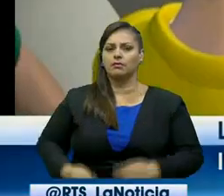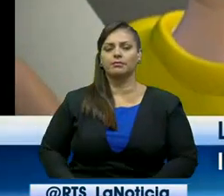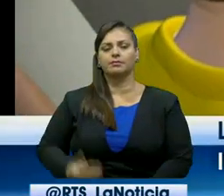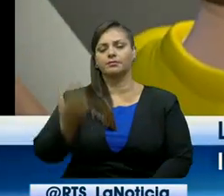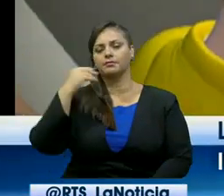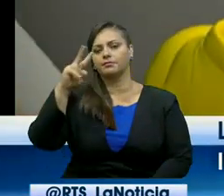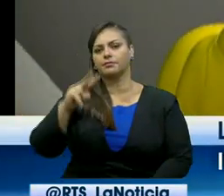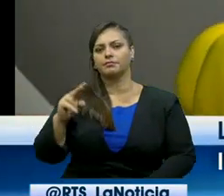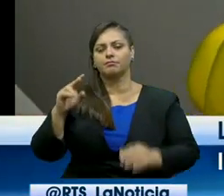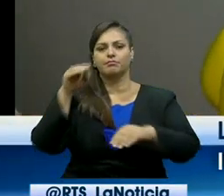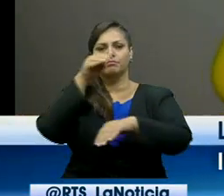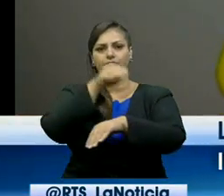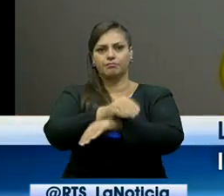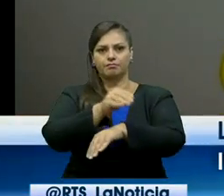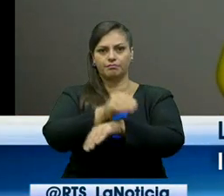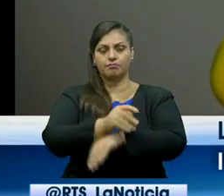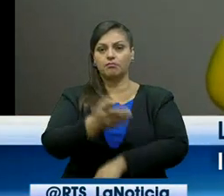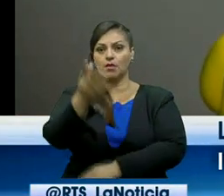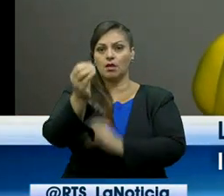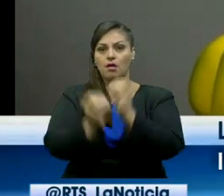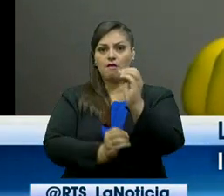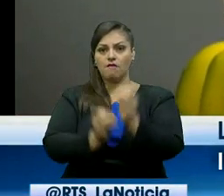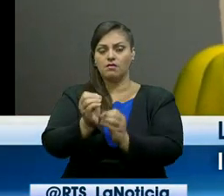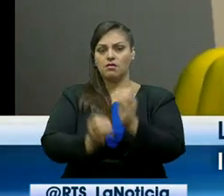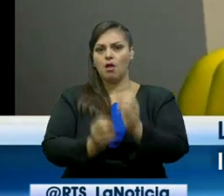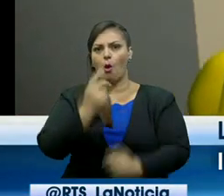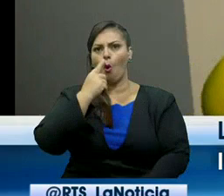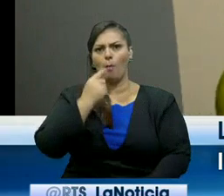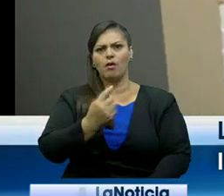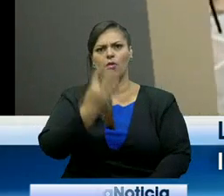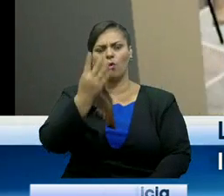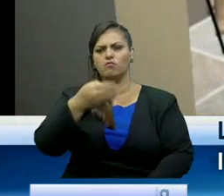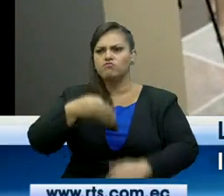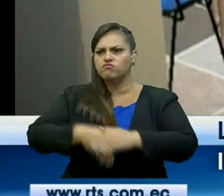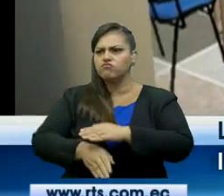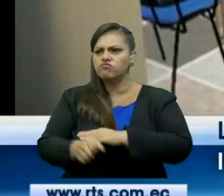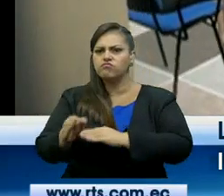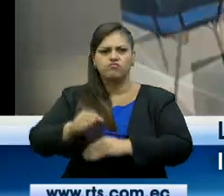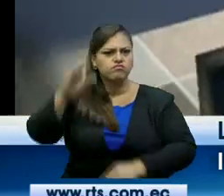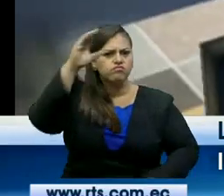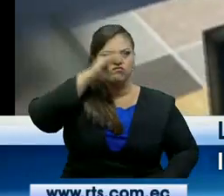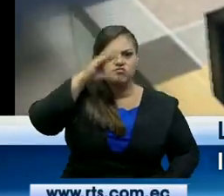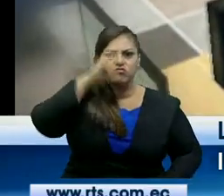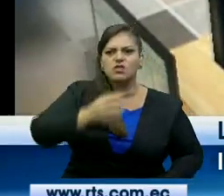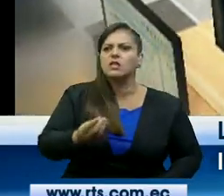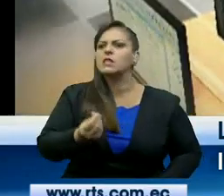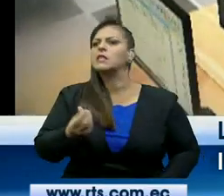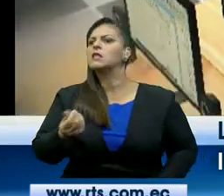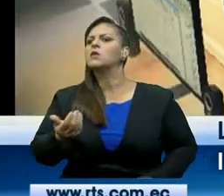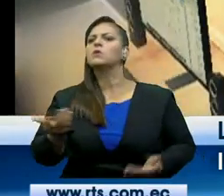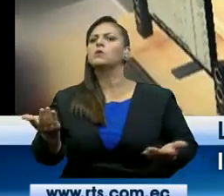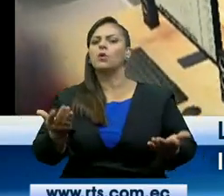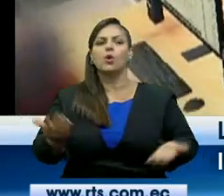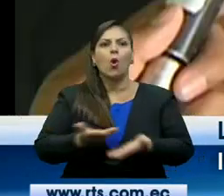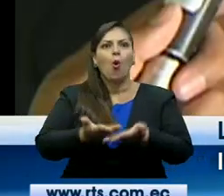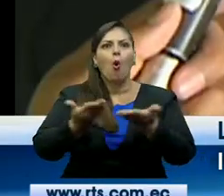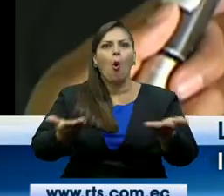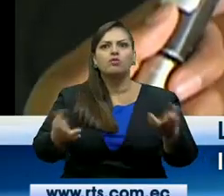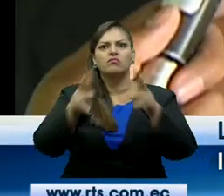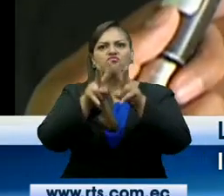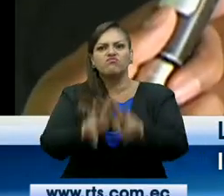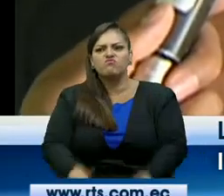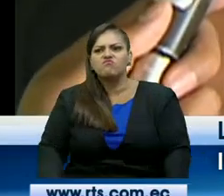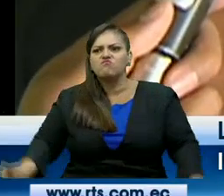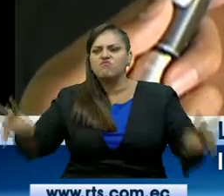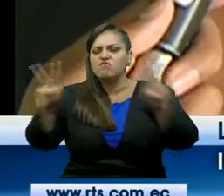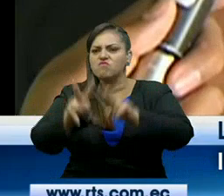implicados subieron hasta las oficinas donde revisaron cada rincón en busca de dinero y objetos de valor.